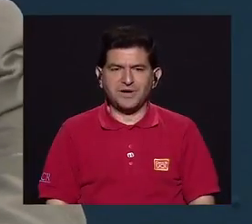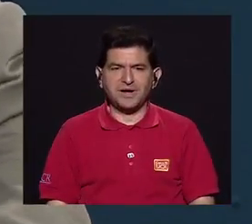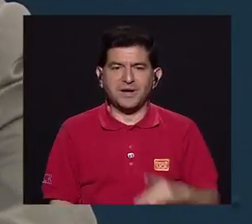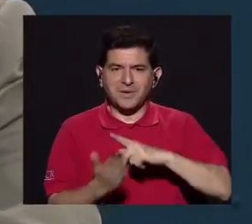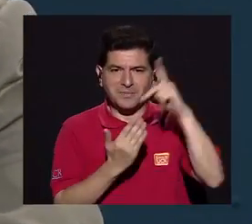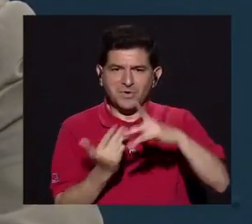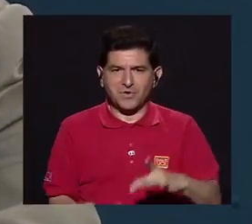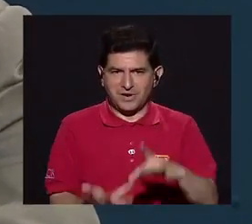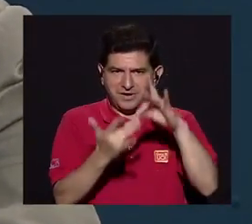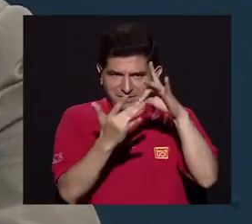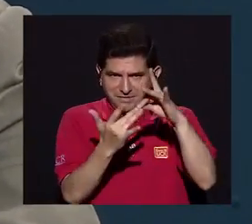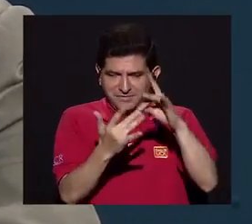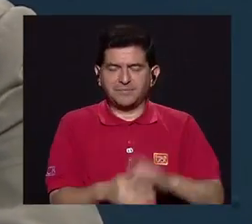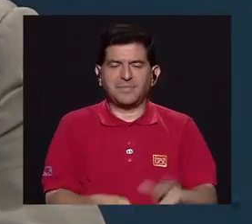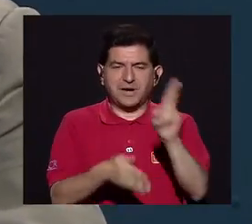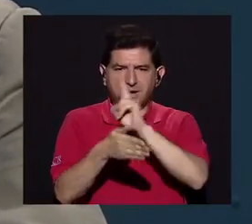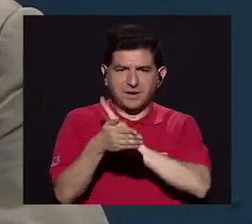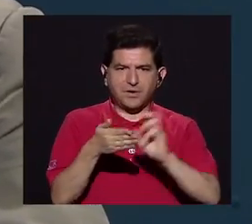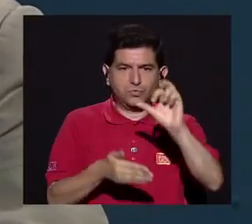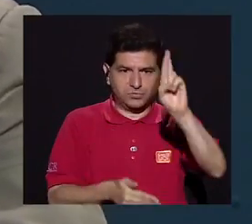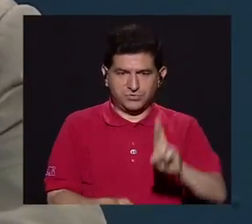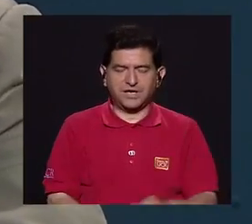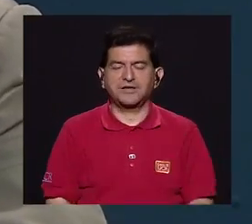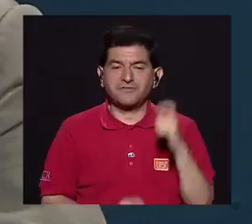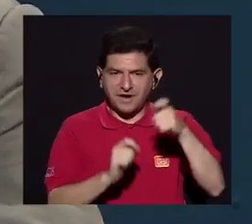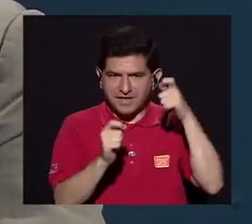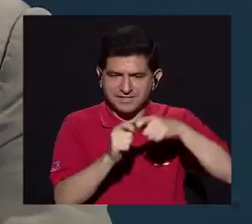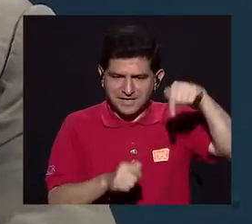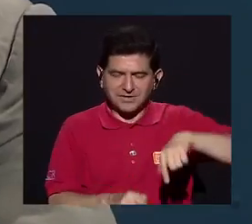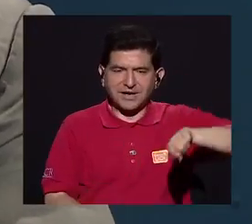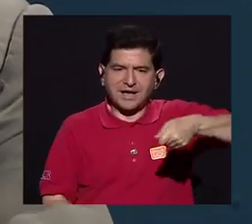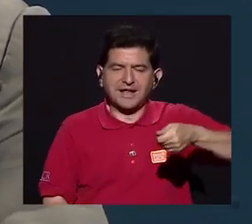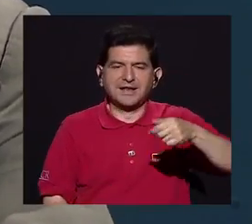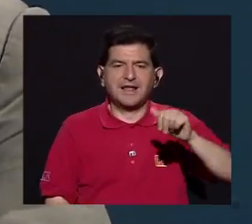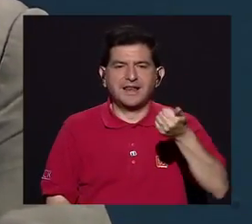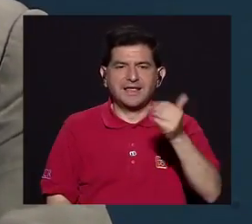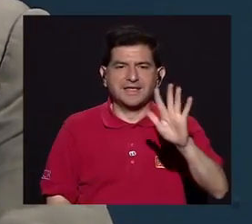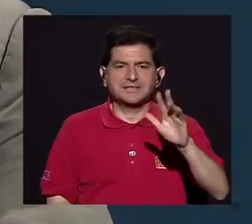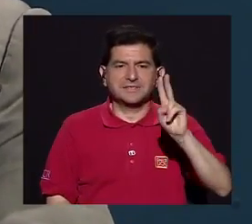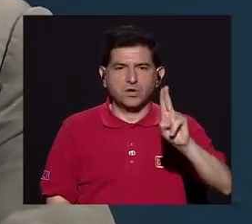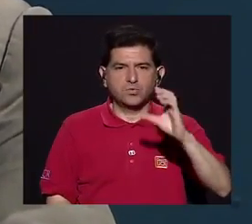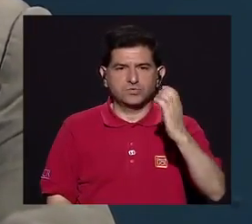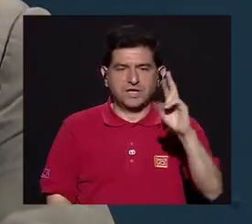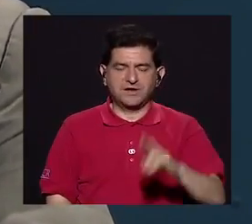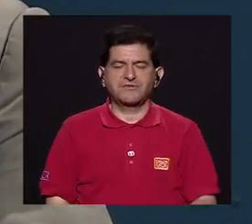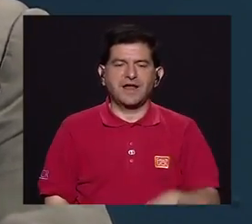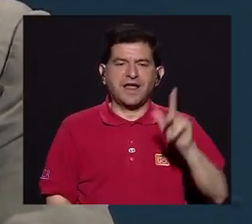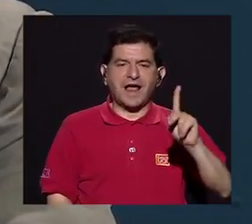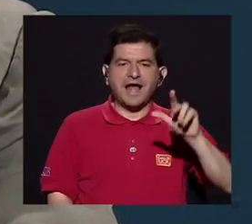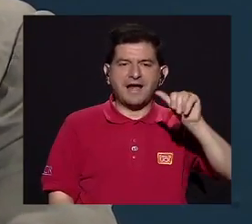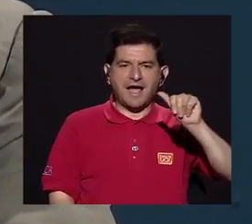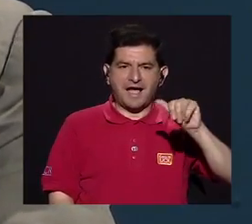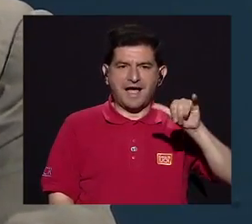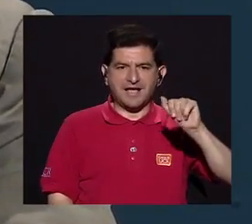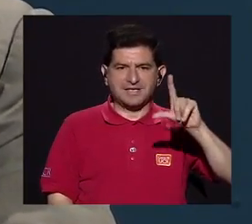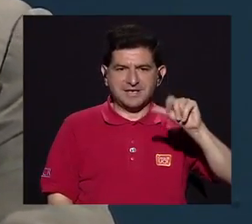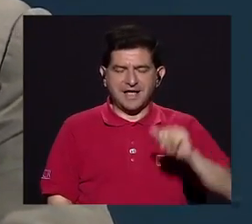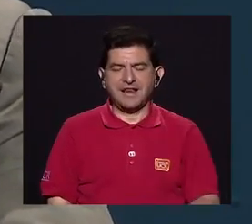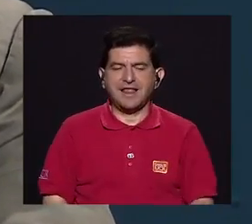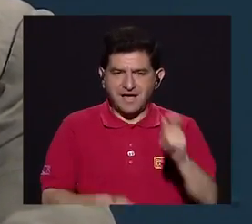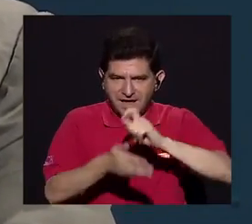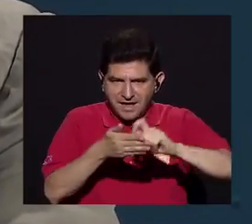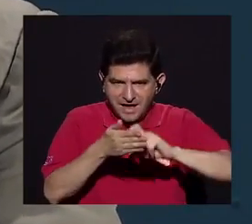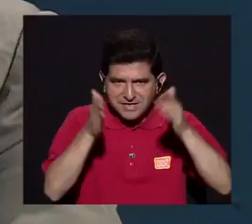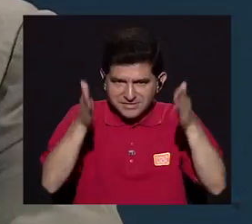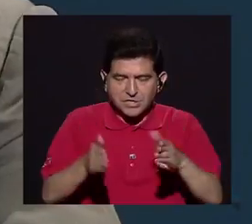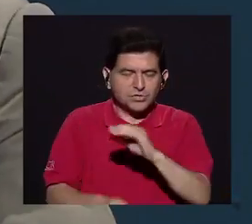en especiales de la Universidad de Costa Rica y específicamente acá en Canal 15 UCR, con Cara Ayala, escritor,